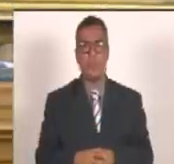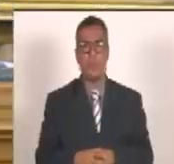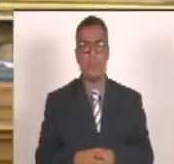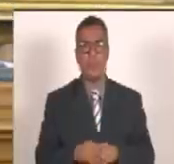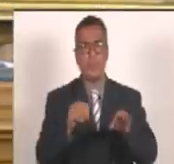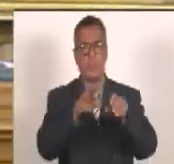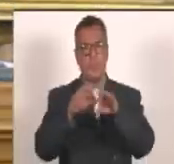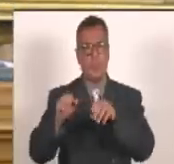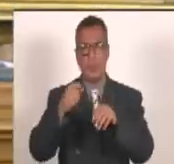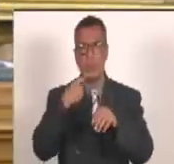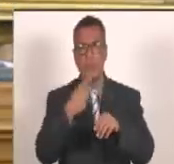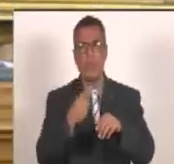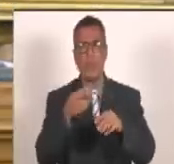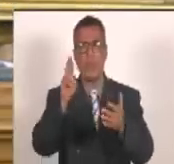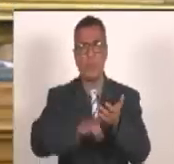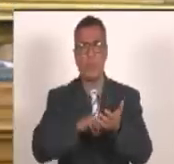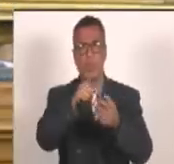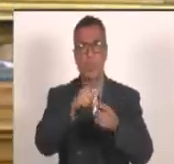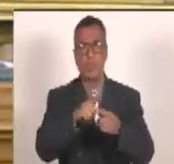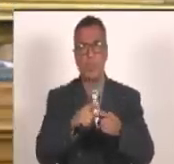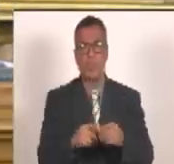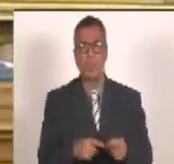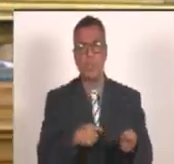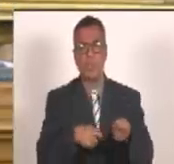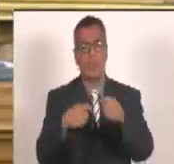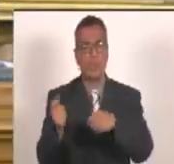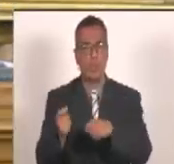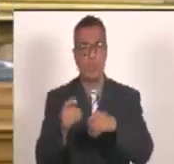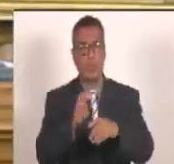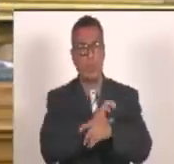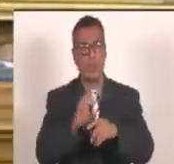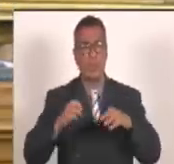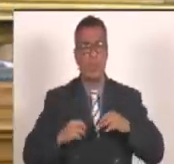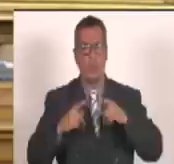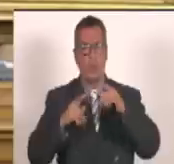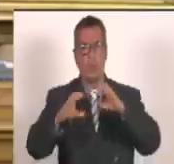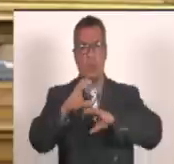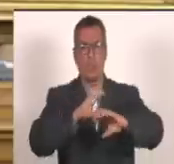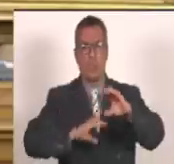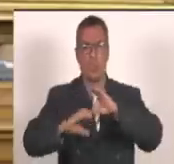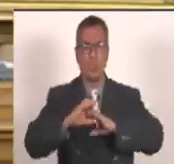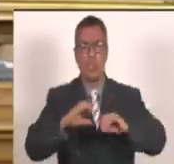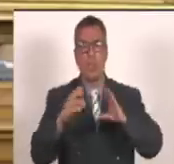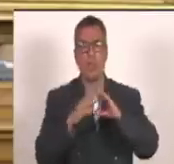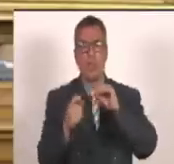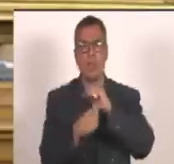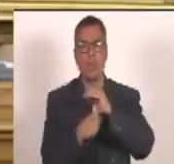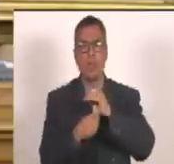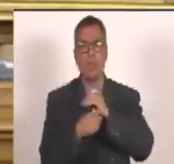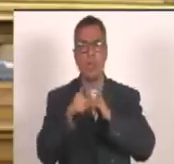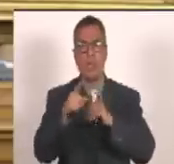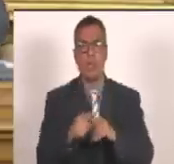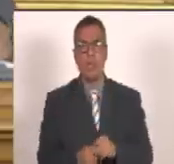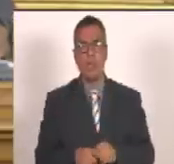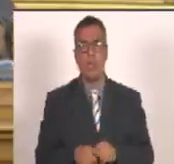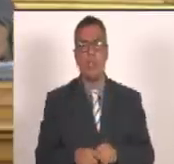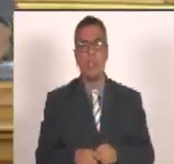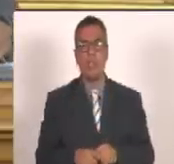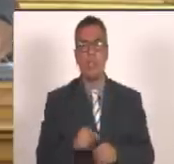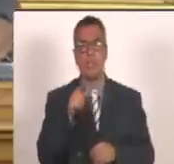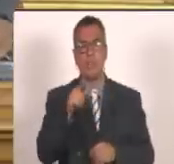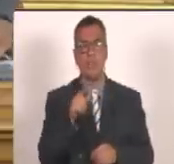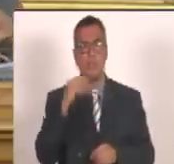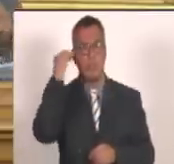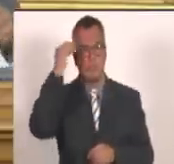Gracias, secretaria. Por favor, sírvase a remitirlo a la Comisión Permanente de Educación, Salud, Ciencia y Tecnología e Innovación para